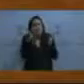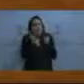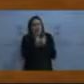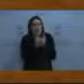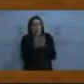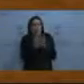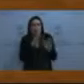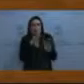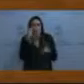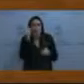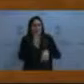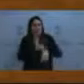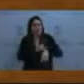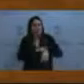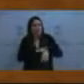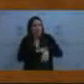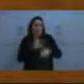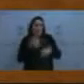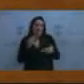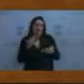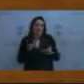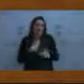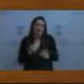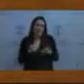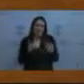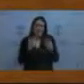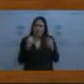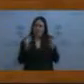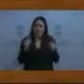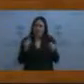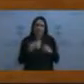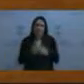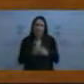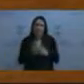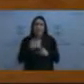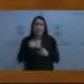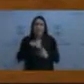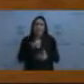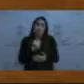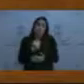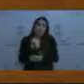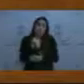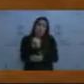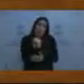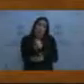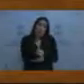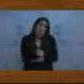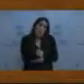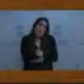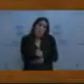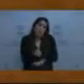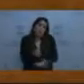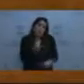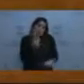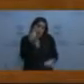creo que hasta ahora lo agradeceremos todos. Nosotros no apoyaremos, como se puede imaginar, esta proposición no de